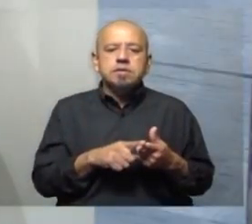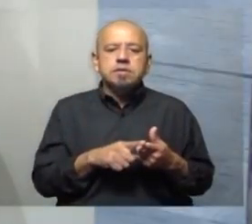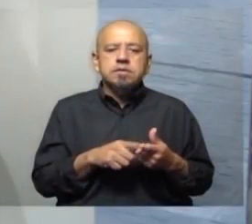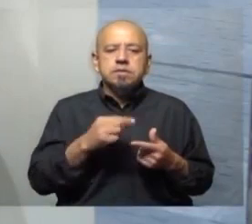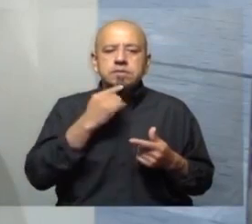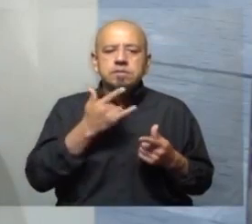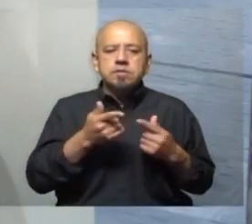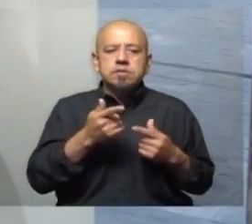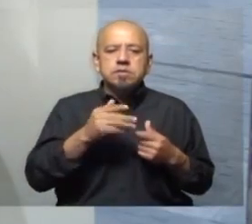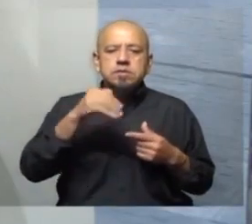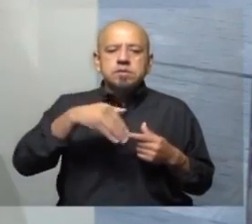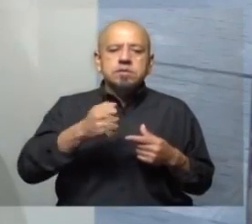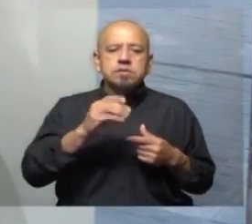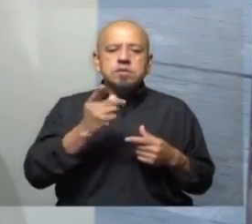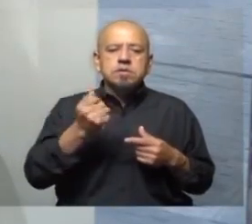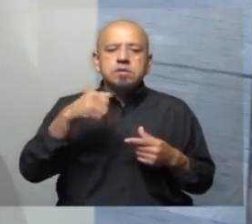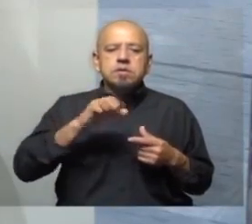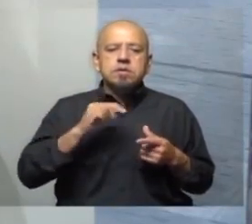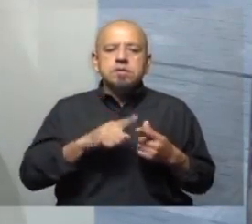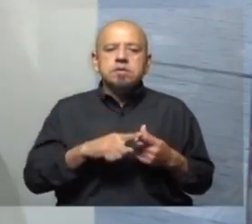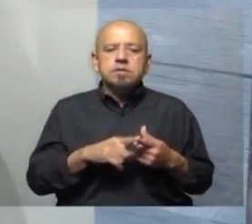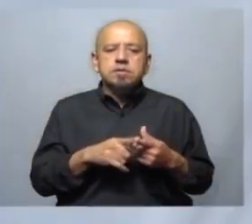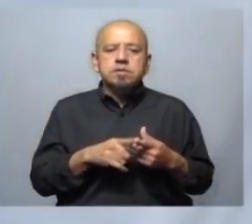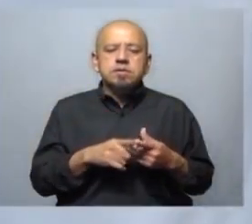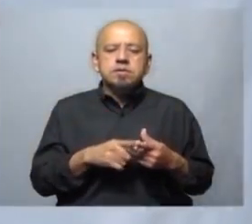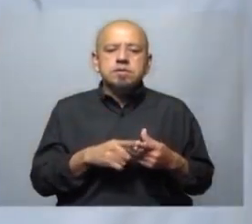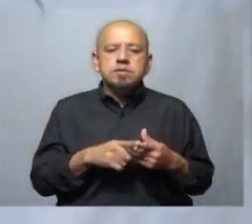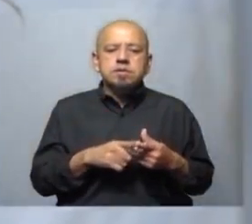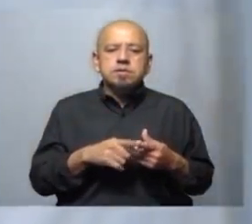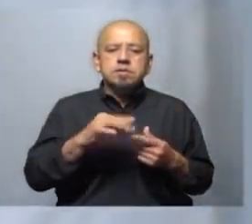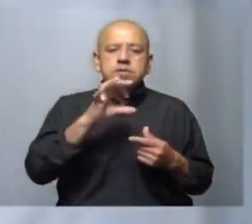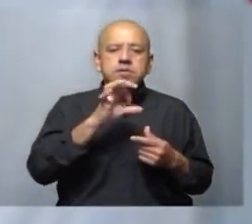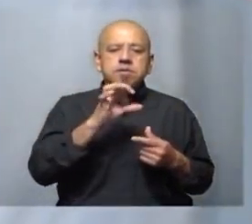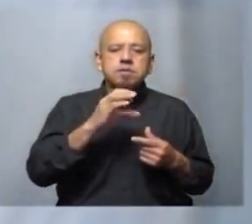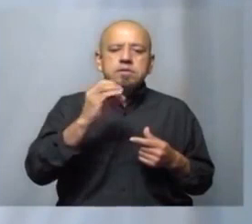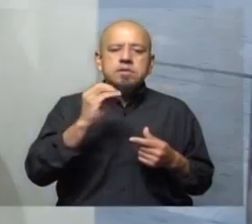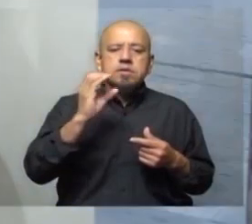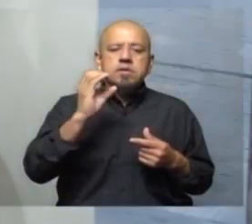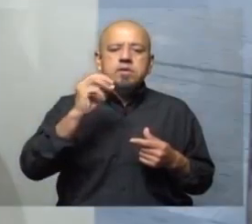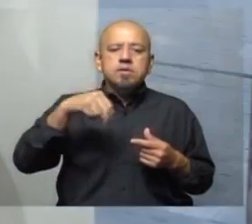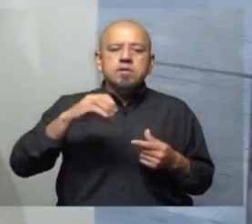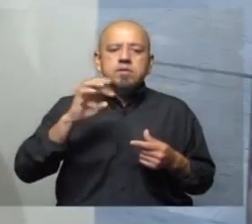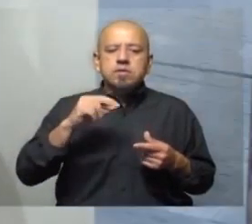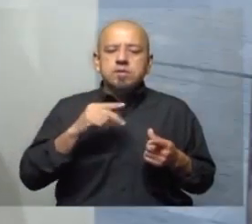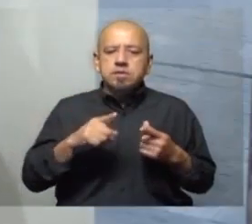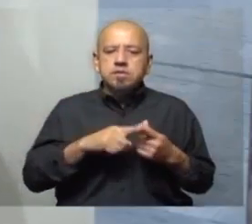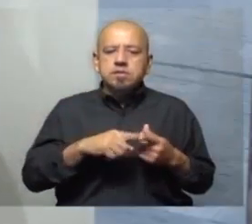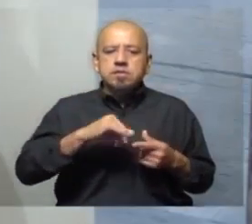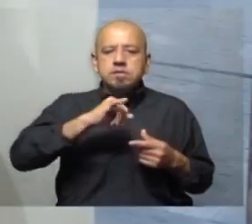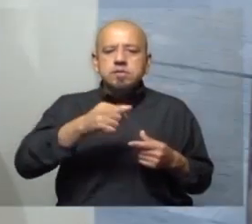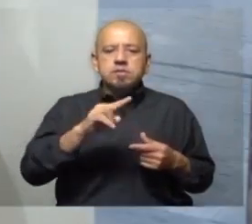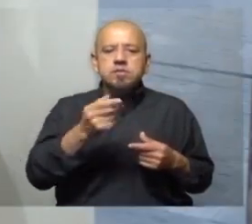por ejemplo Madame bovary no gran personaje de la literatura Sarah Connor que es la de terminato obviamente Juana la